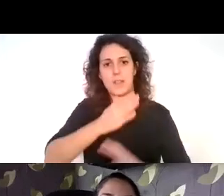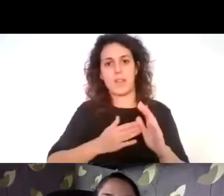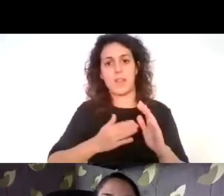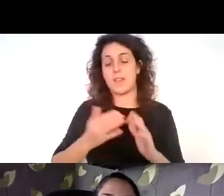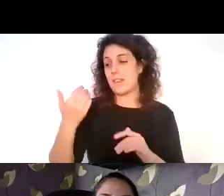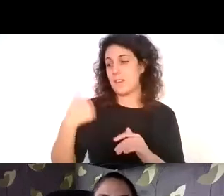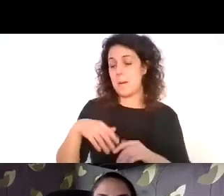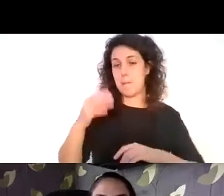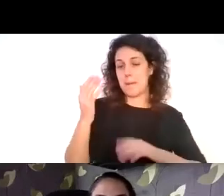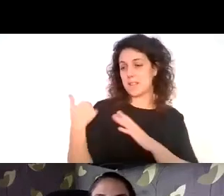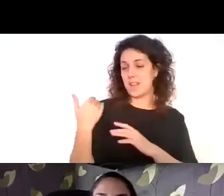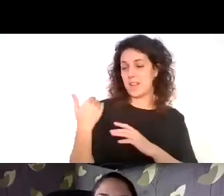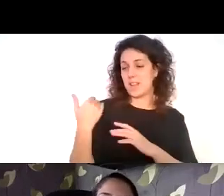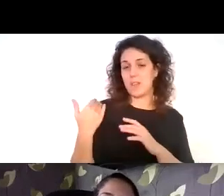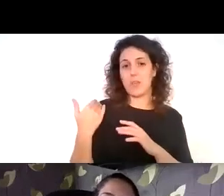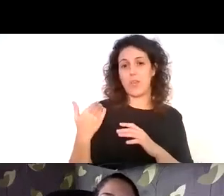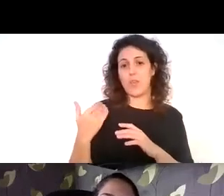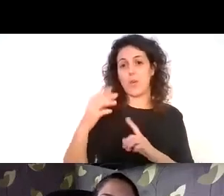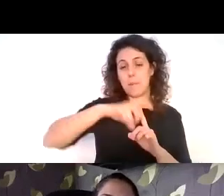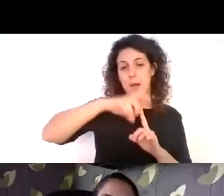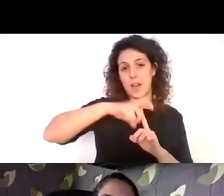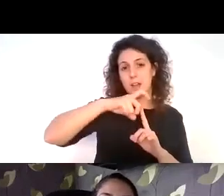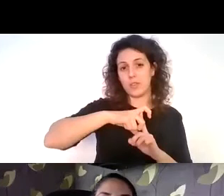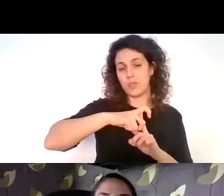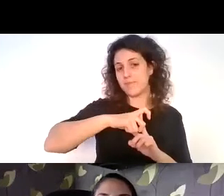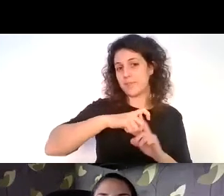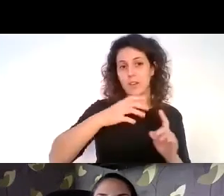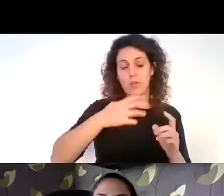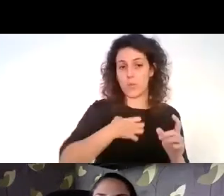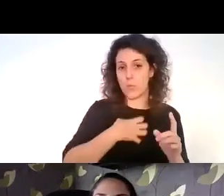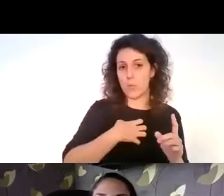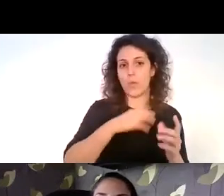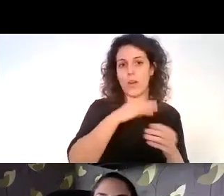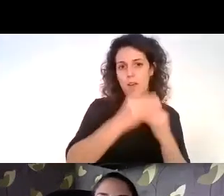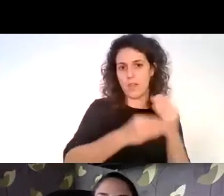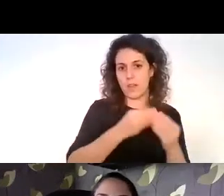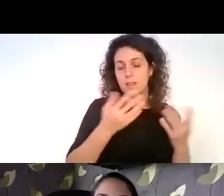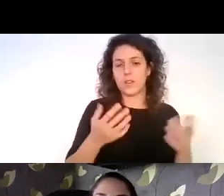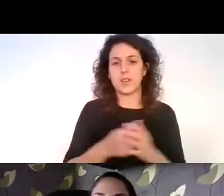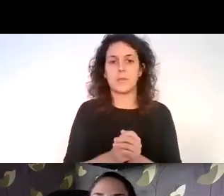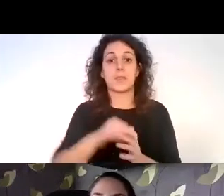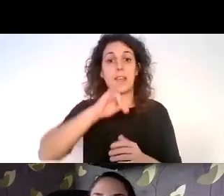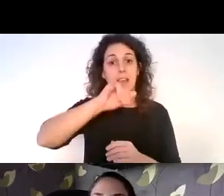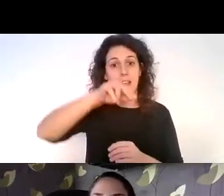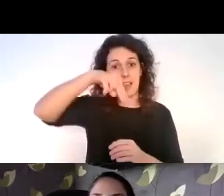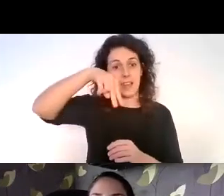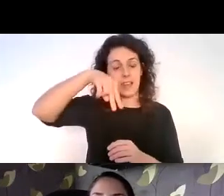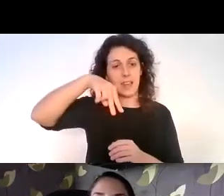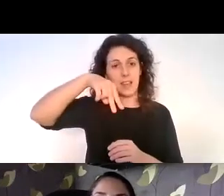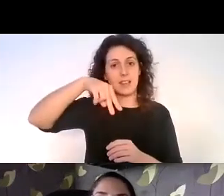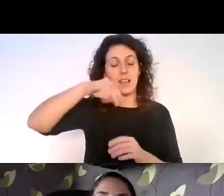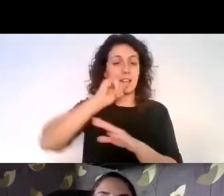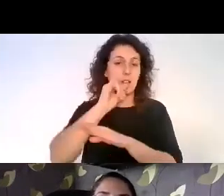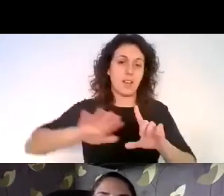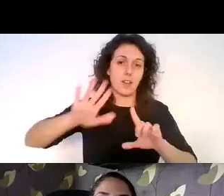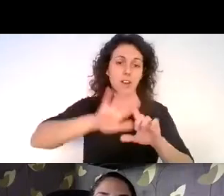realizar en mayo, pero debido a la pandemia fue suspendida. Y de acuerdo con el Instituto Nacional de Estadísticas y Censo, la población adulta para